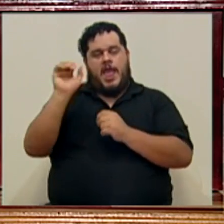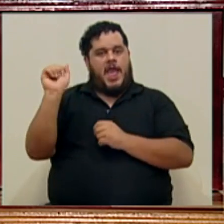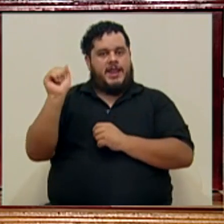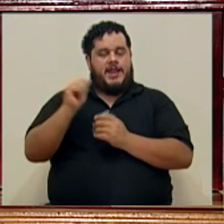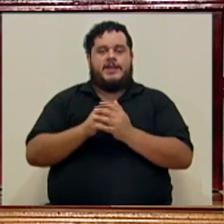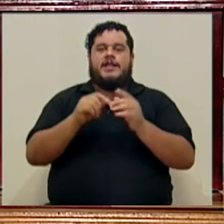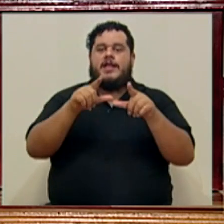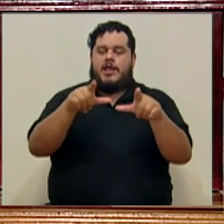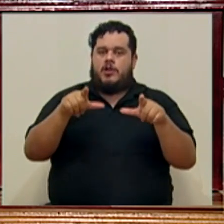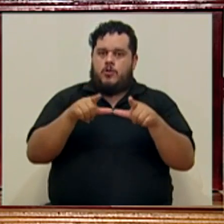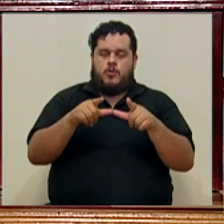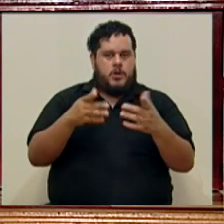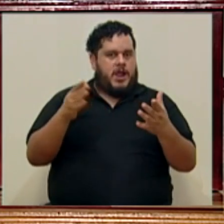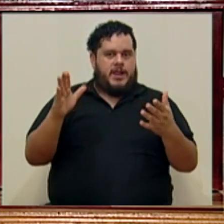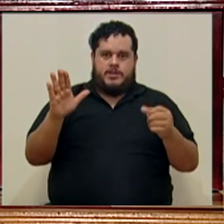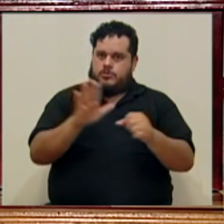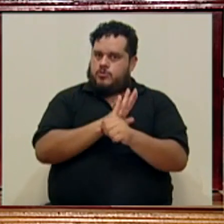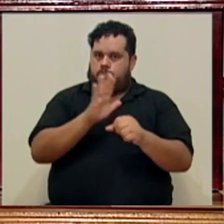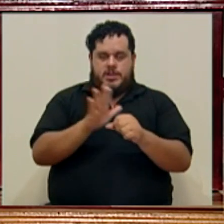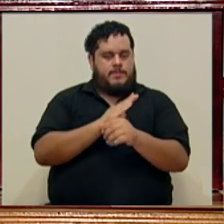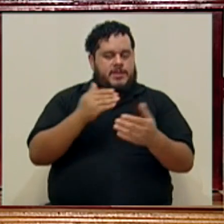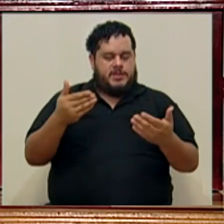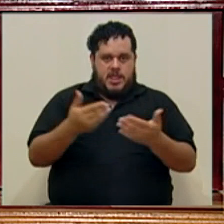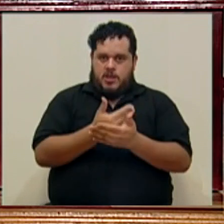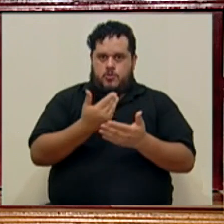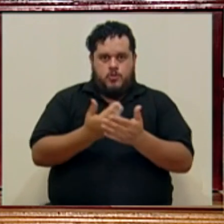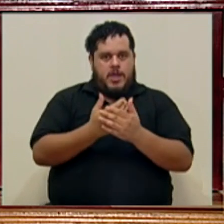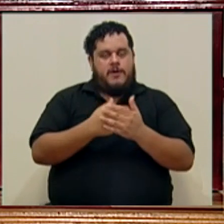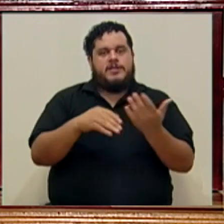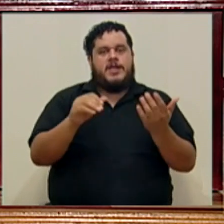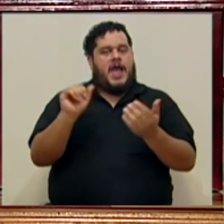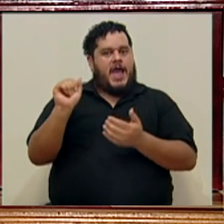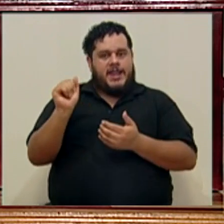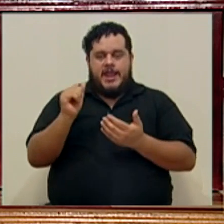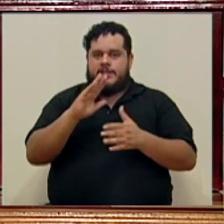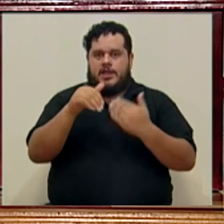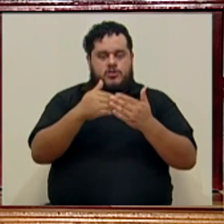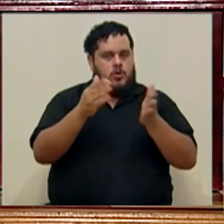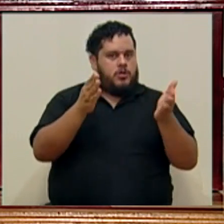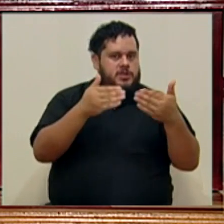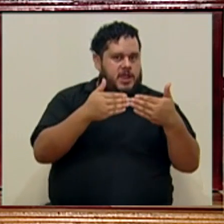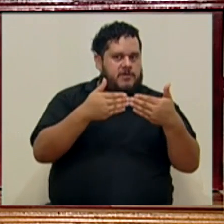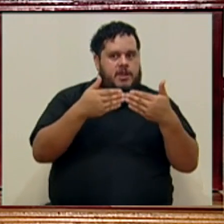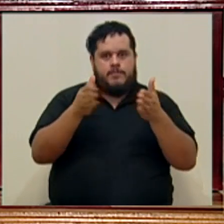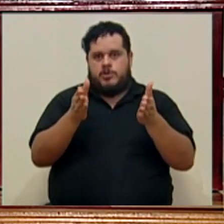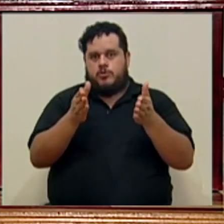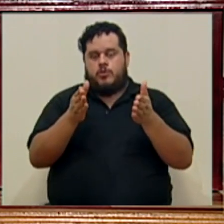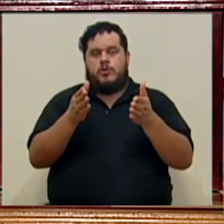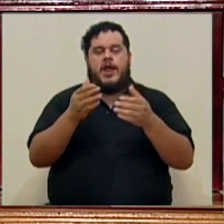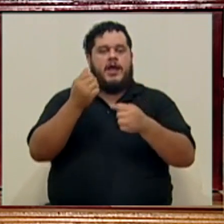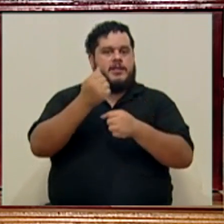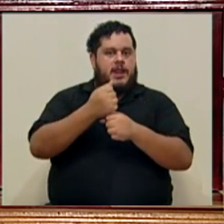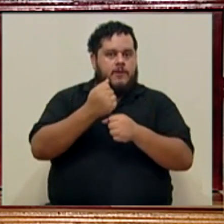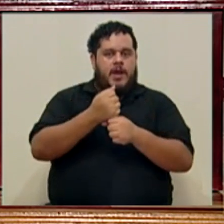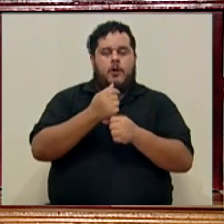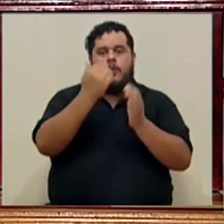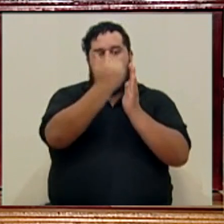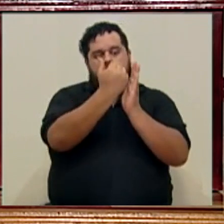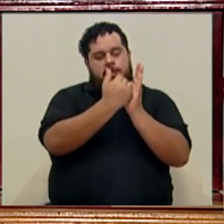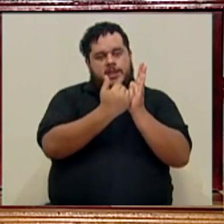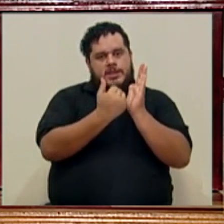presidencia.go.cr/alertas, el sitio totalmente actualizado en el que pueden consultar las medidas de cierre, apertura, operación, lista